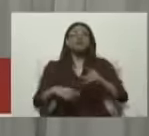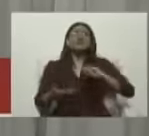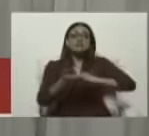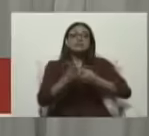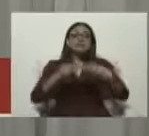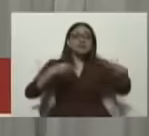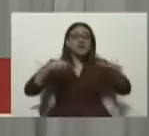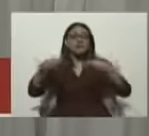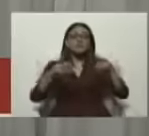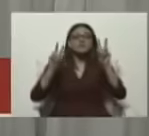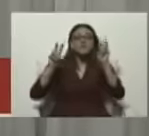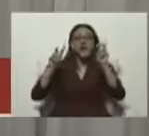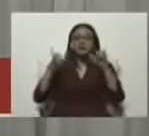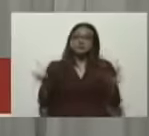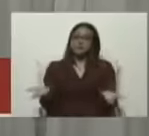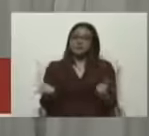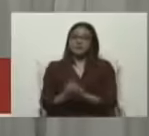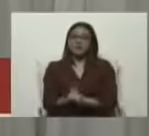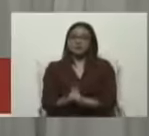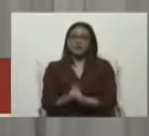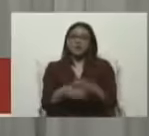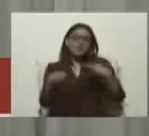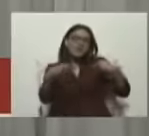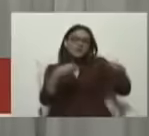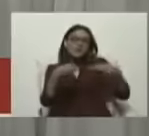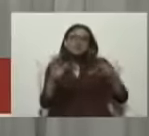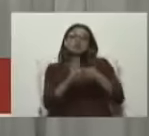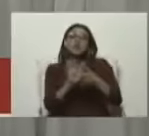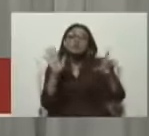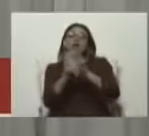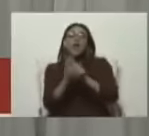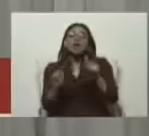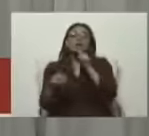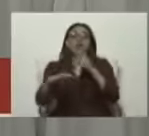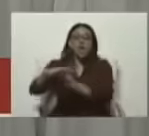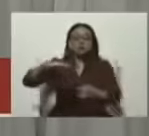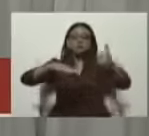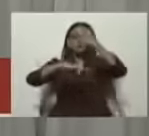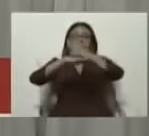Es decir, le flexibilizan, le facilitan la vida, es al patrón.